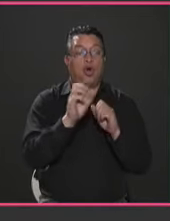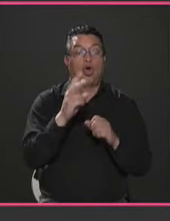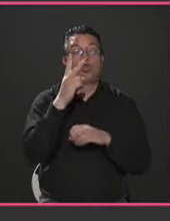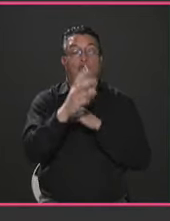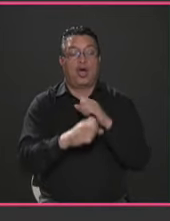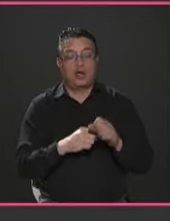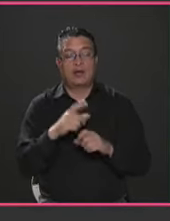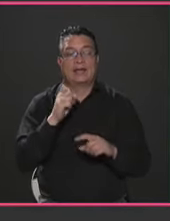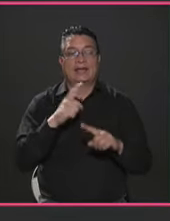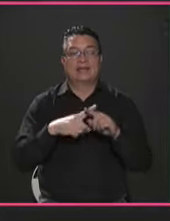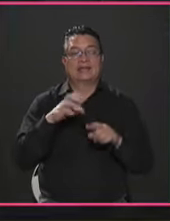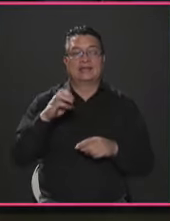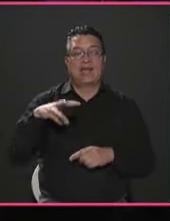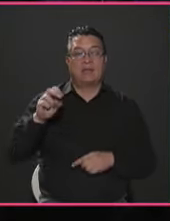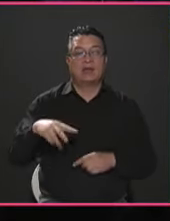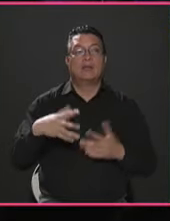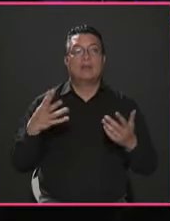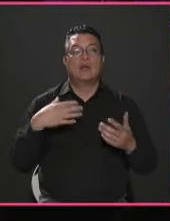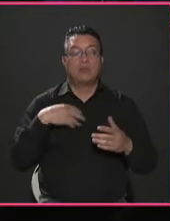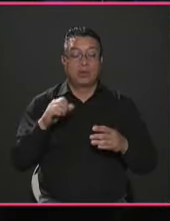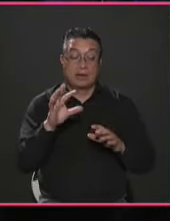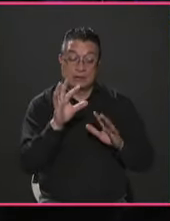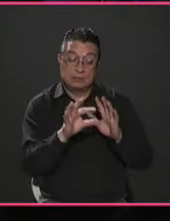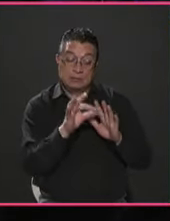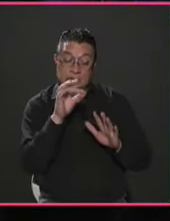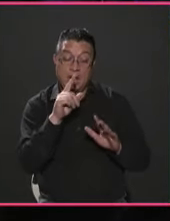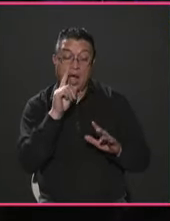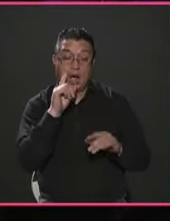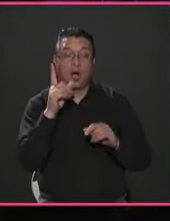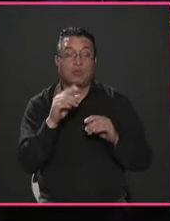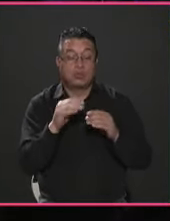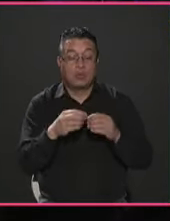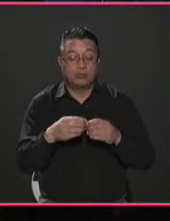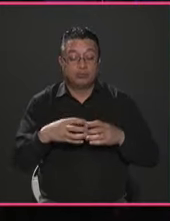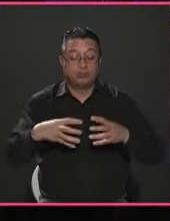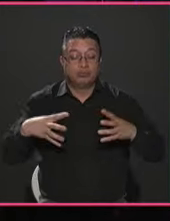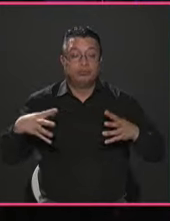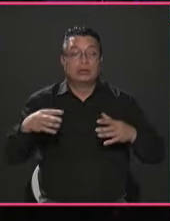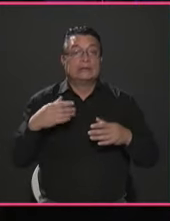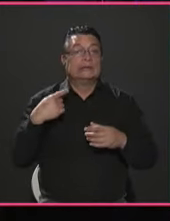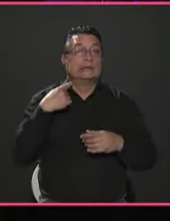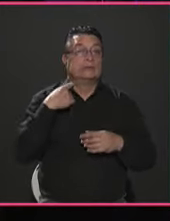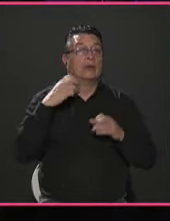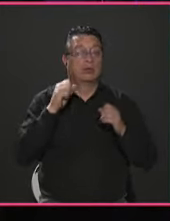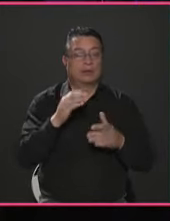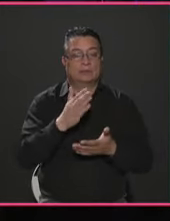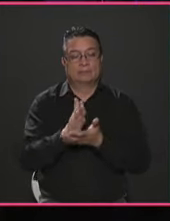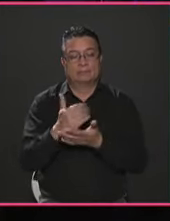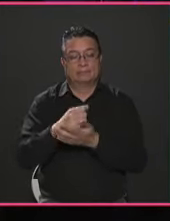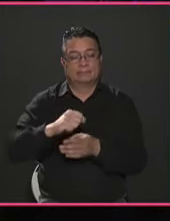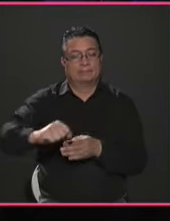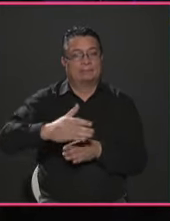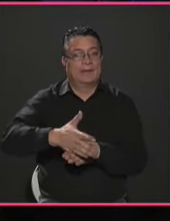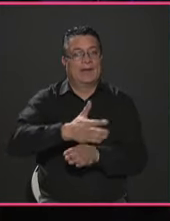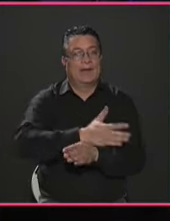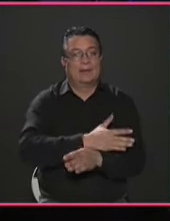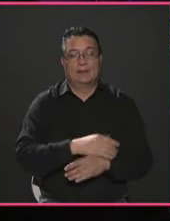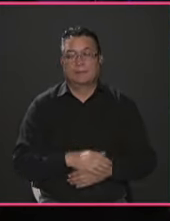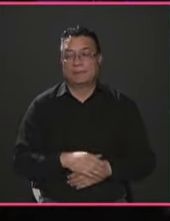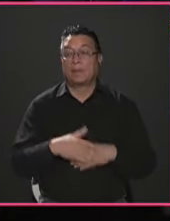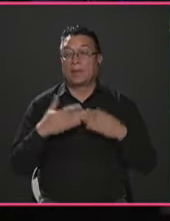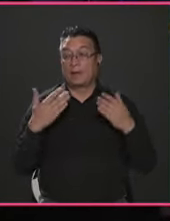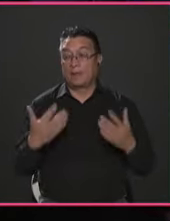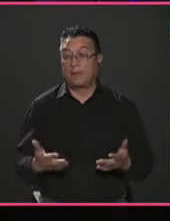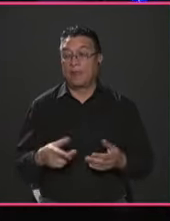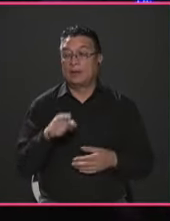realizarse este examen en pro de encontrar si es que tienen algún tipo de crecimiento anormal y poder tomar las medidas preventivas bueno